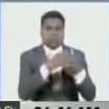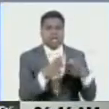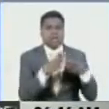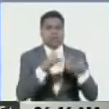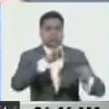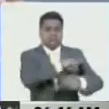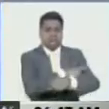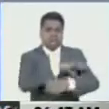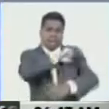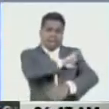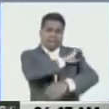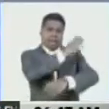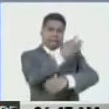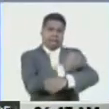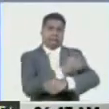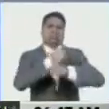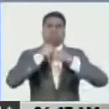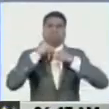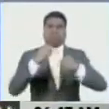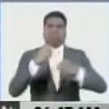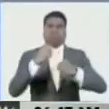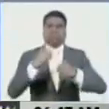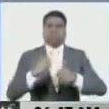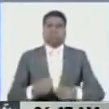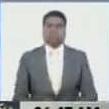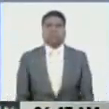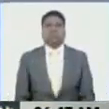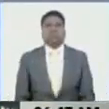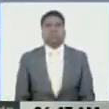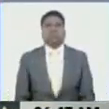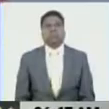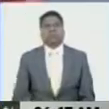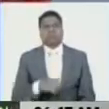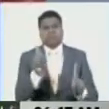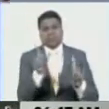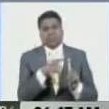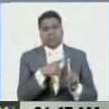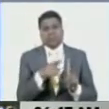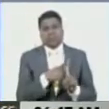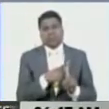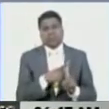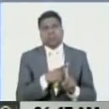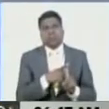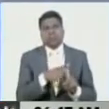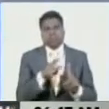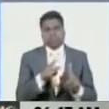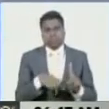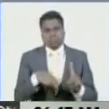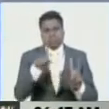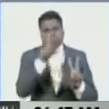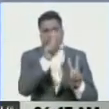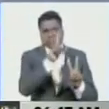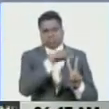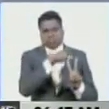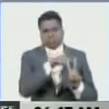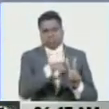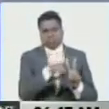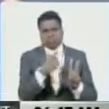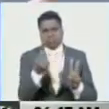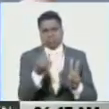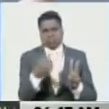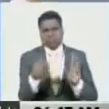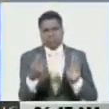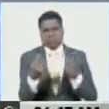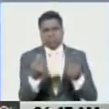No puede haber imperialismo sin fuente energética garantizada. Y la principal reserva está acá. Y lo otro es la guerra de precios que tenía